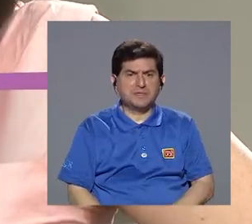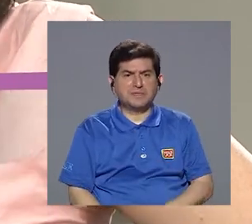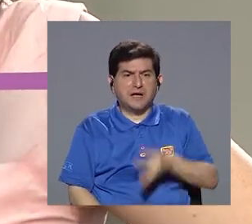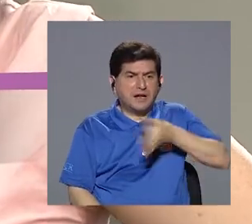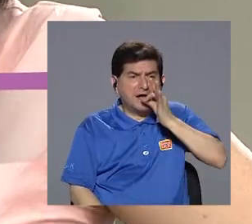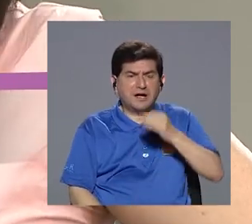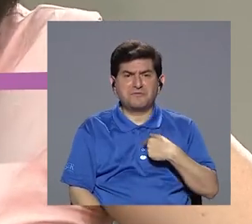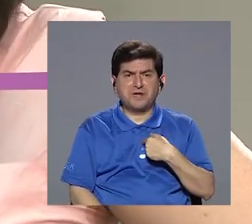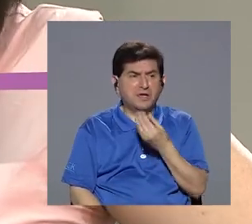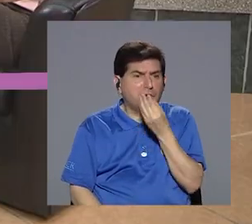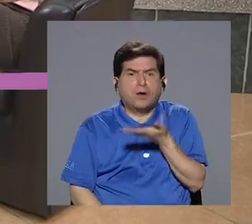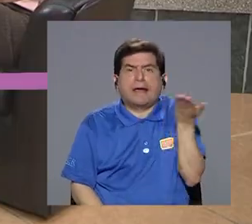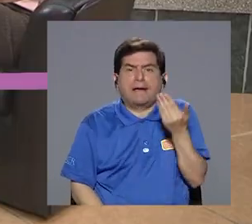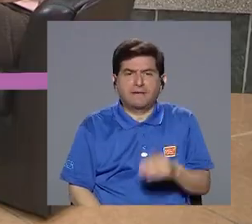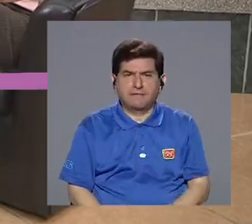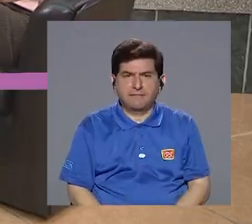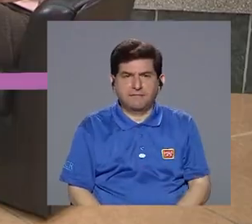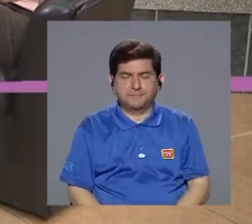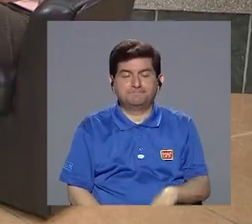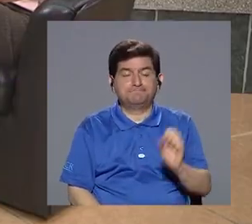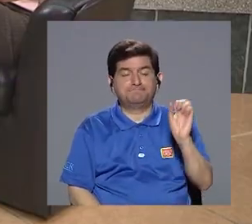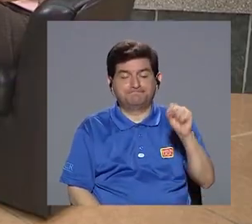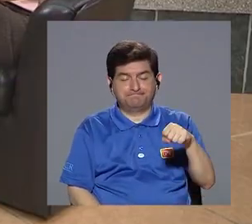tomar café, ¿y qué como? Y no sé, o sea, ¿les puede...? Sí.